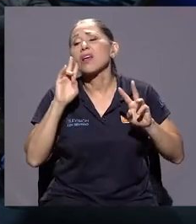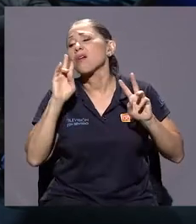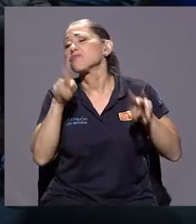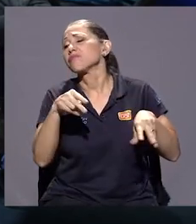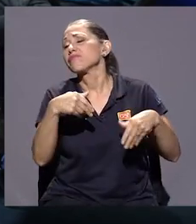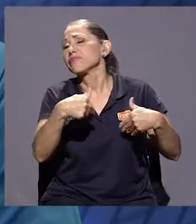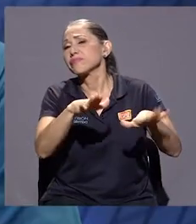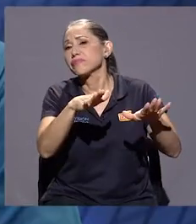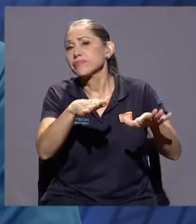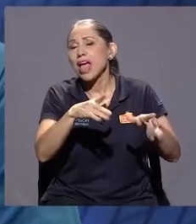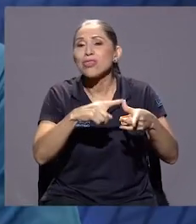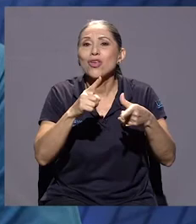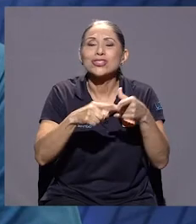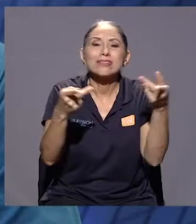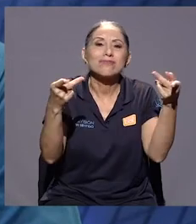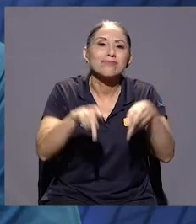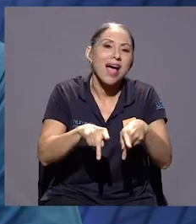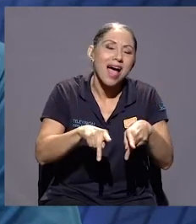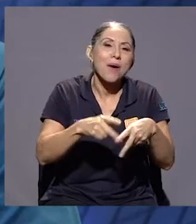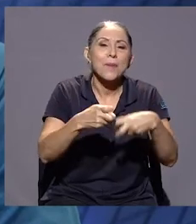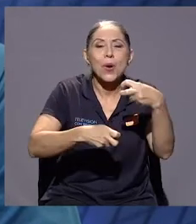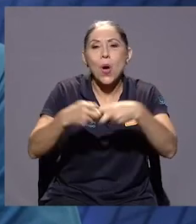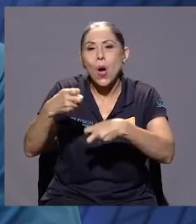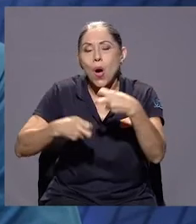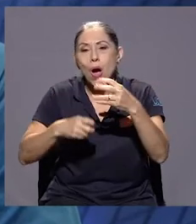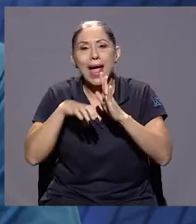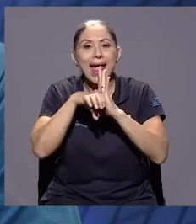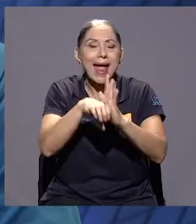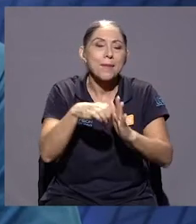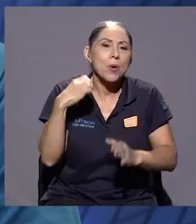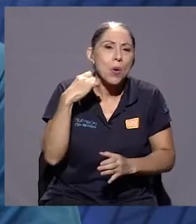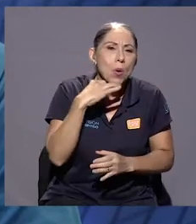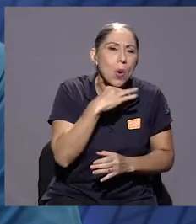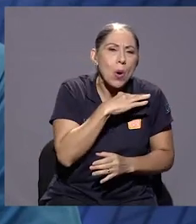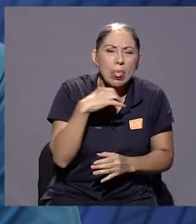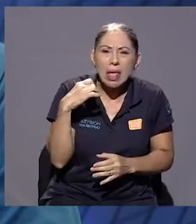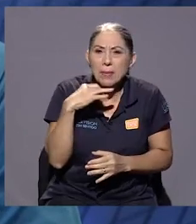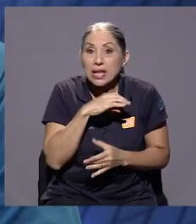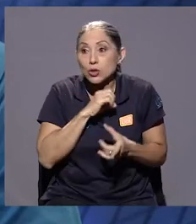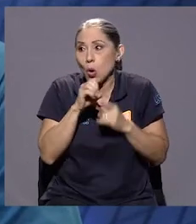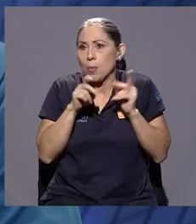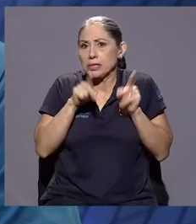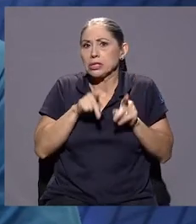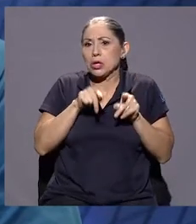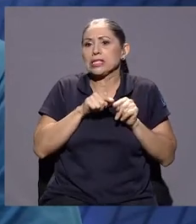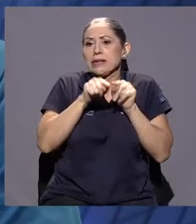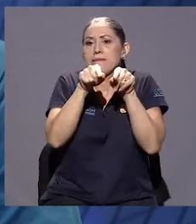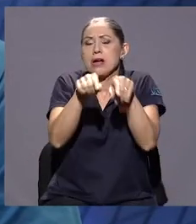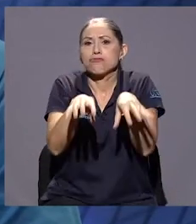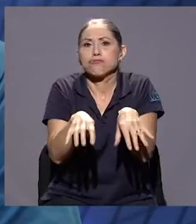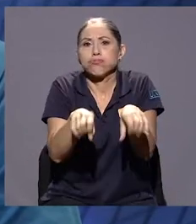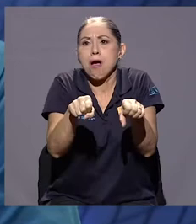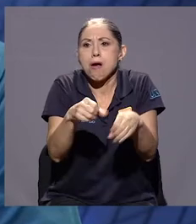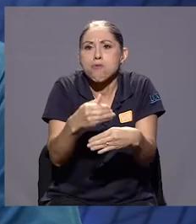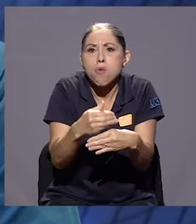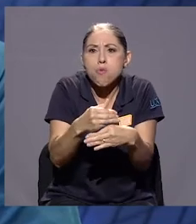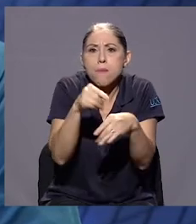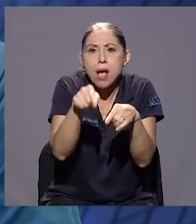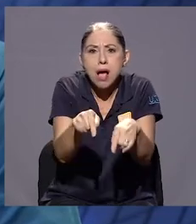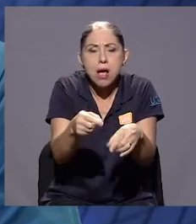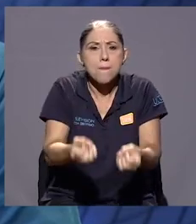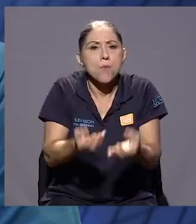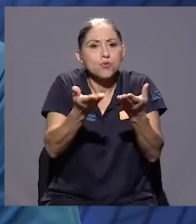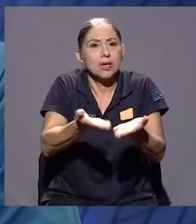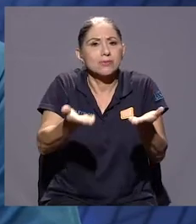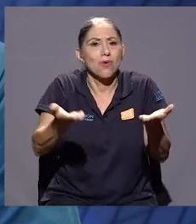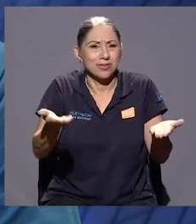problemáticas como la contaminación como la invasión no se hacen muchas cosas digamos que sean en espacios abandonados y